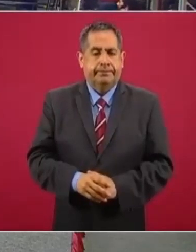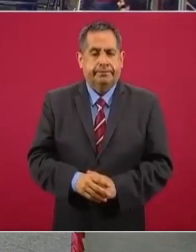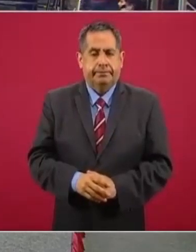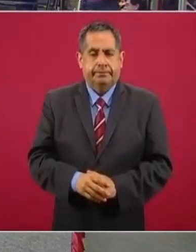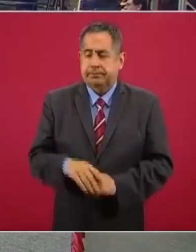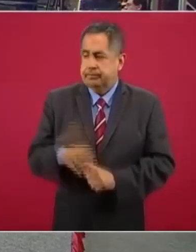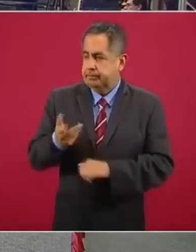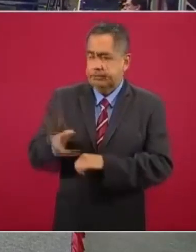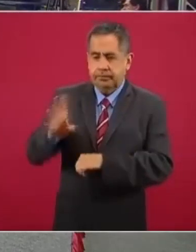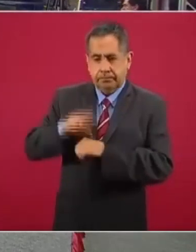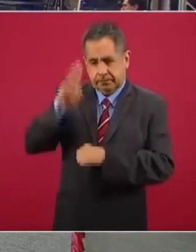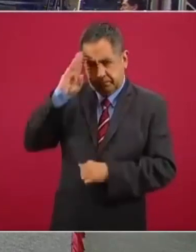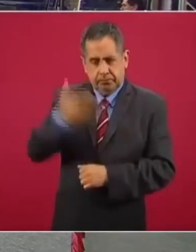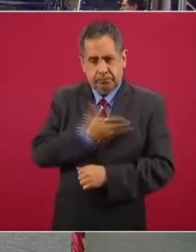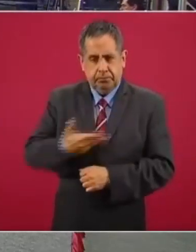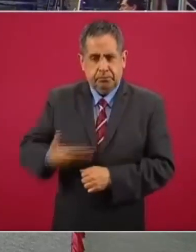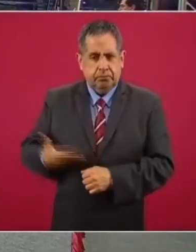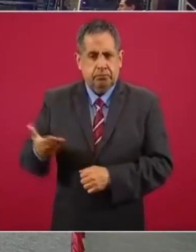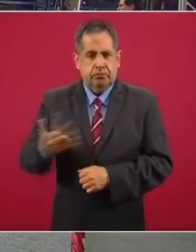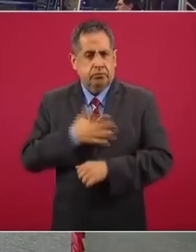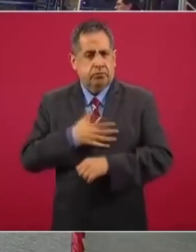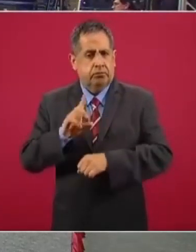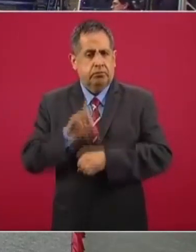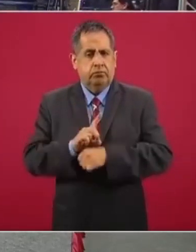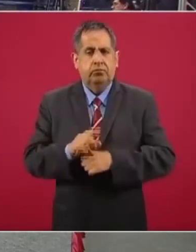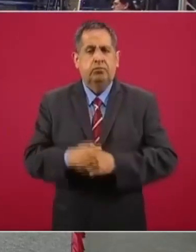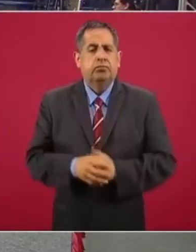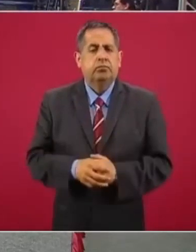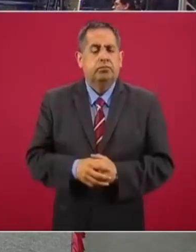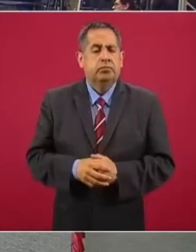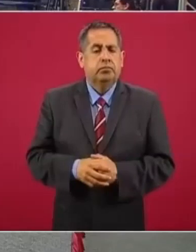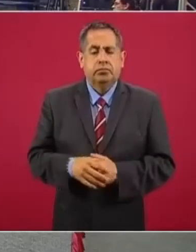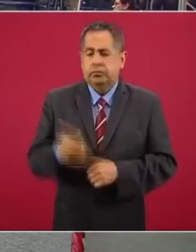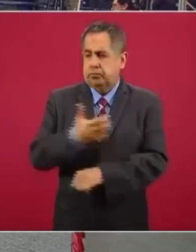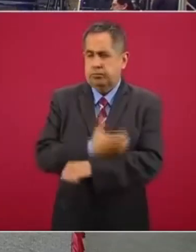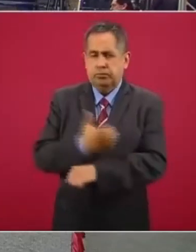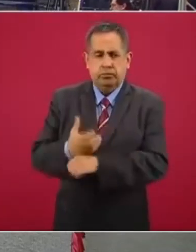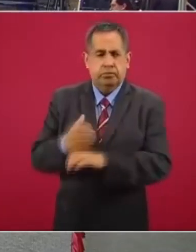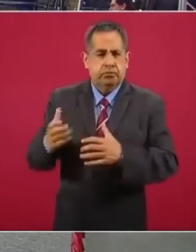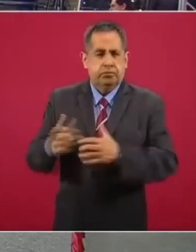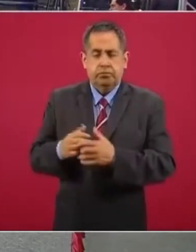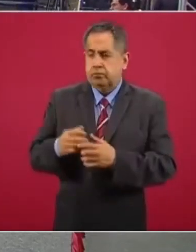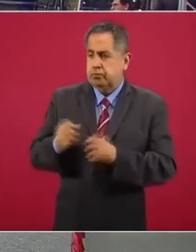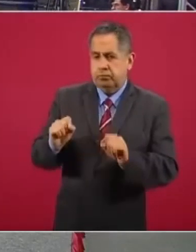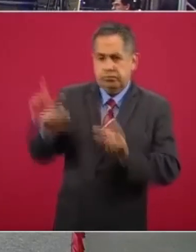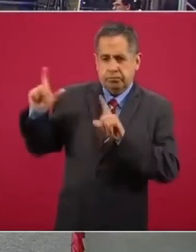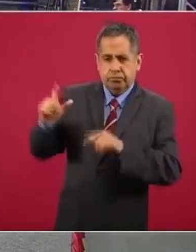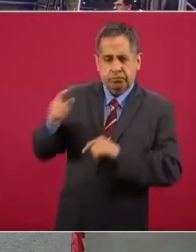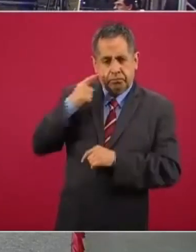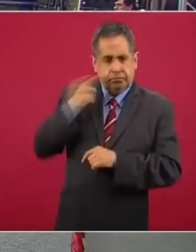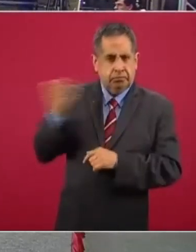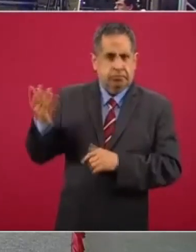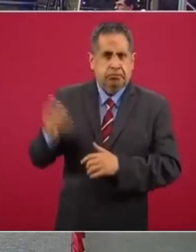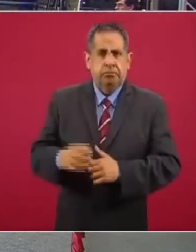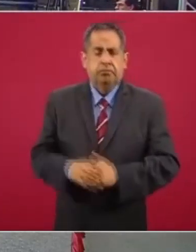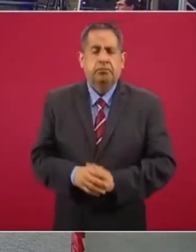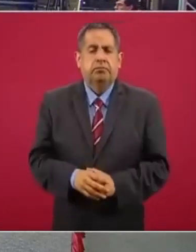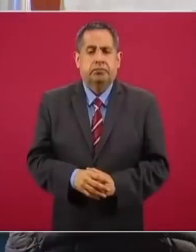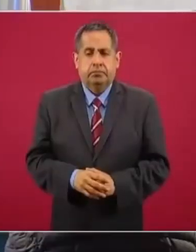Con su permiso, señor presidente, buenos días, compañera Ariana. Si nos apoyan con la primera lámina, por favor.